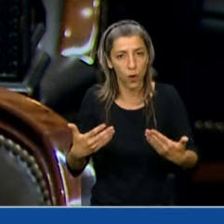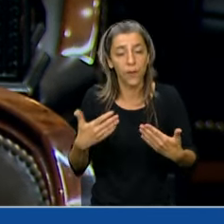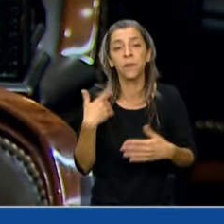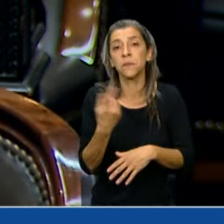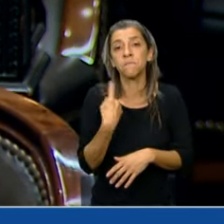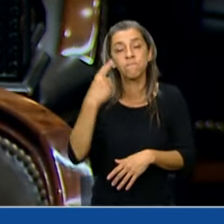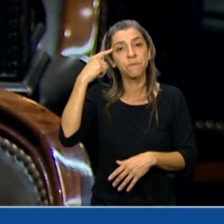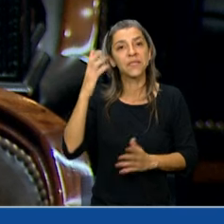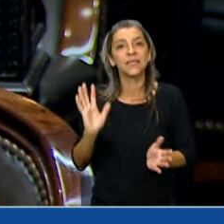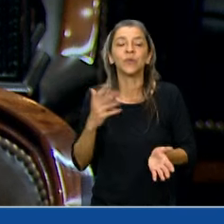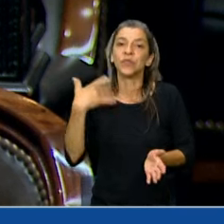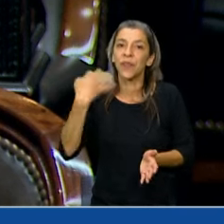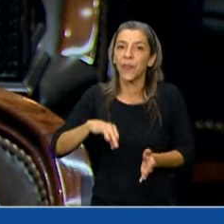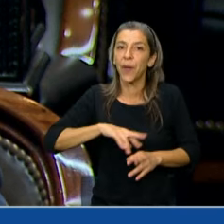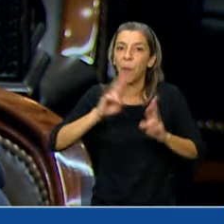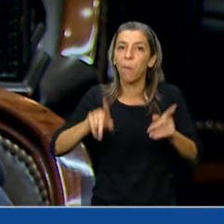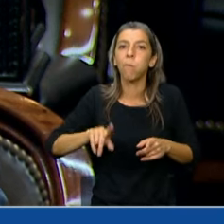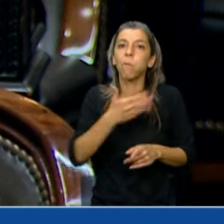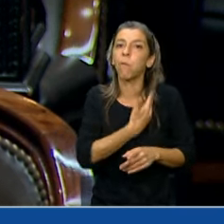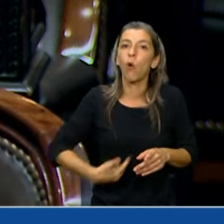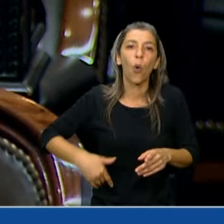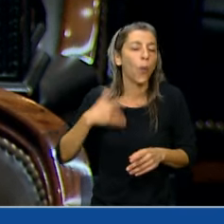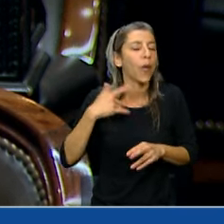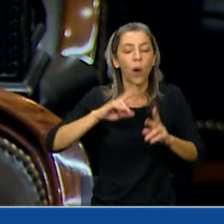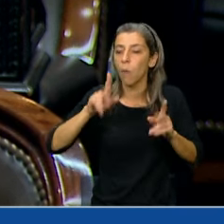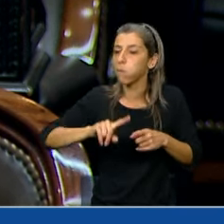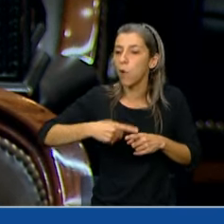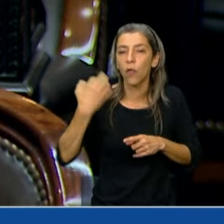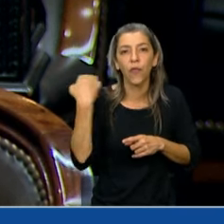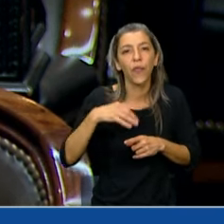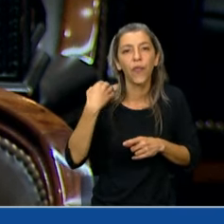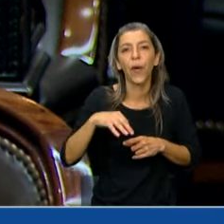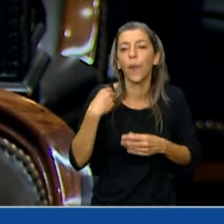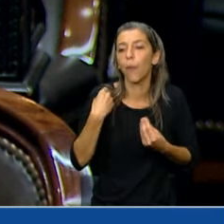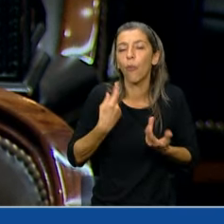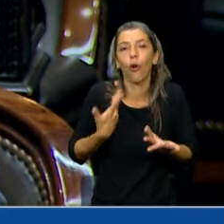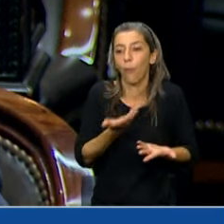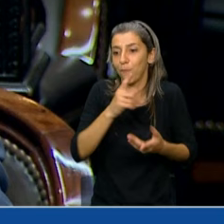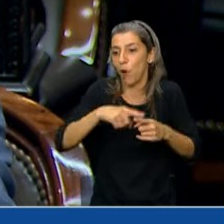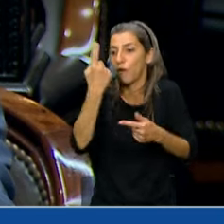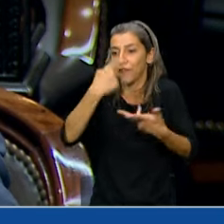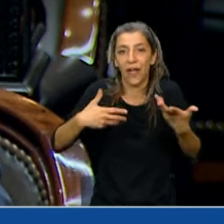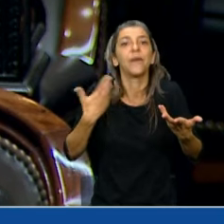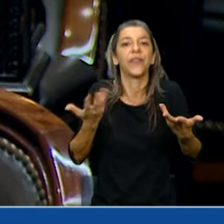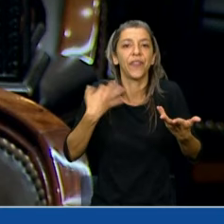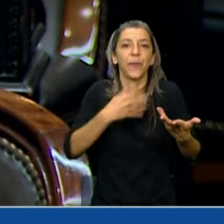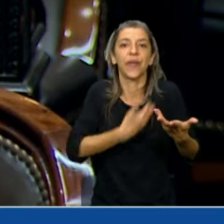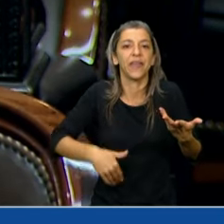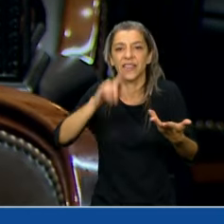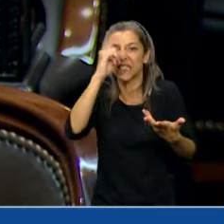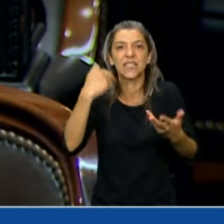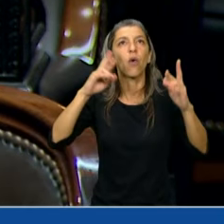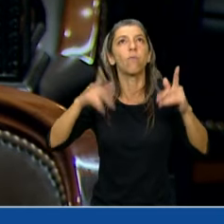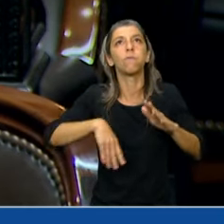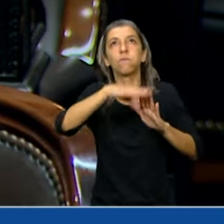una política energética para poder darle impulso a nuestra industria hidrocarburífera pero en toda la industria general de la